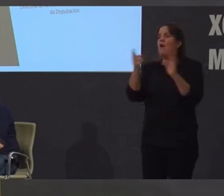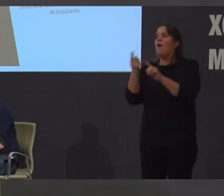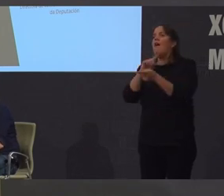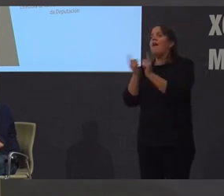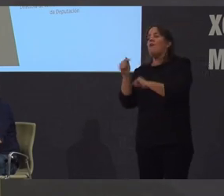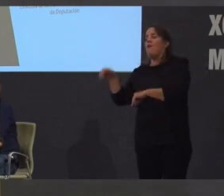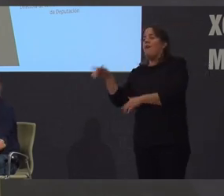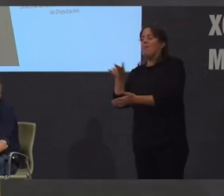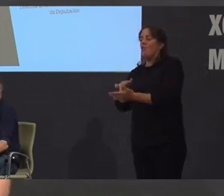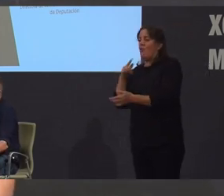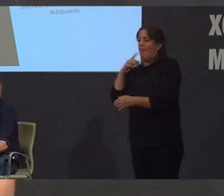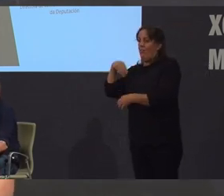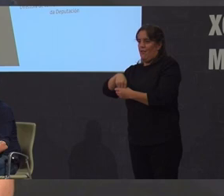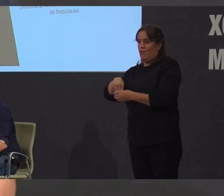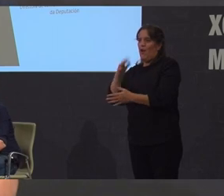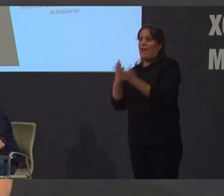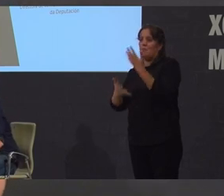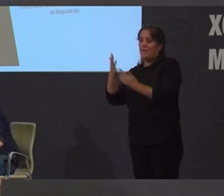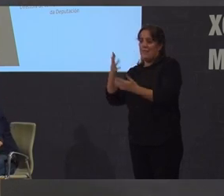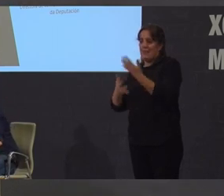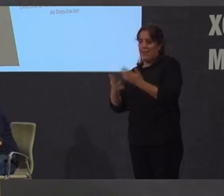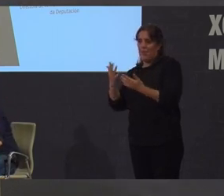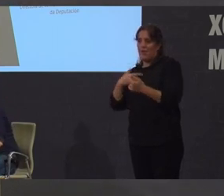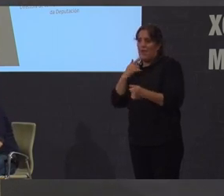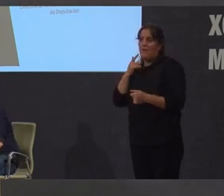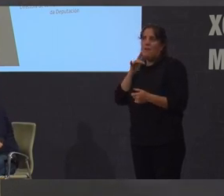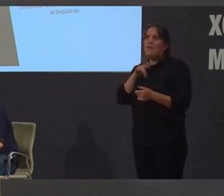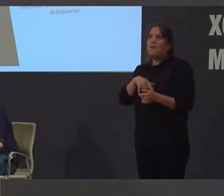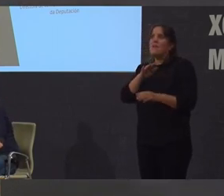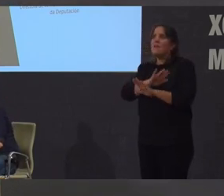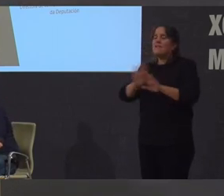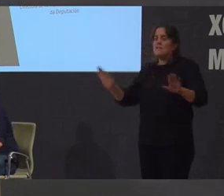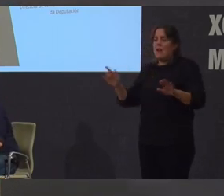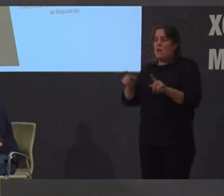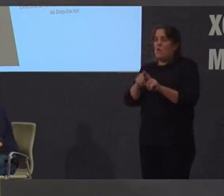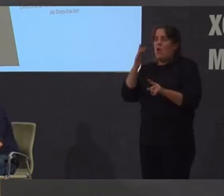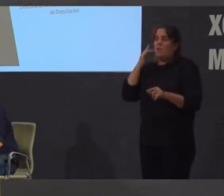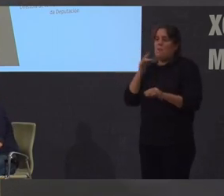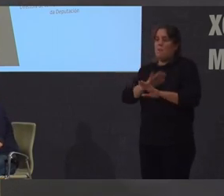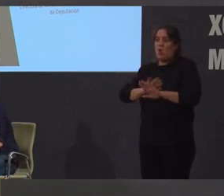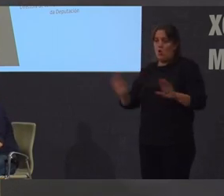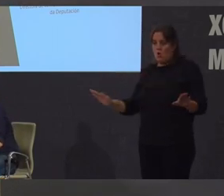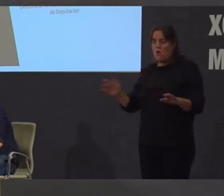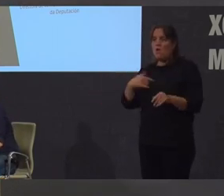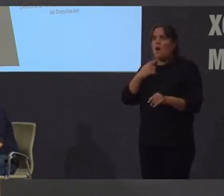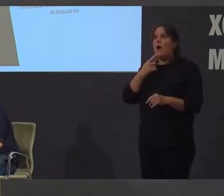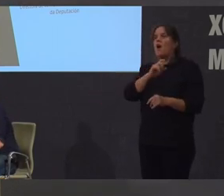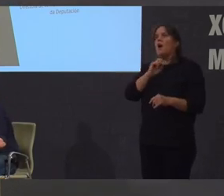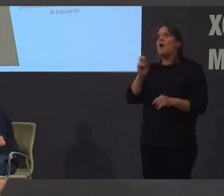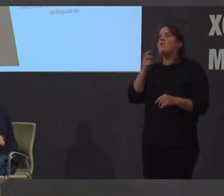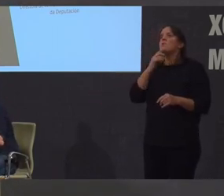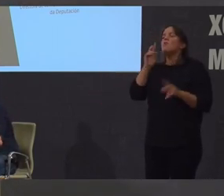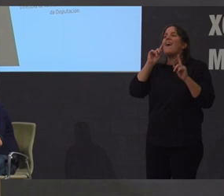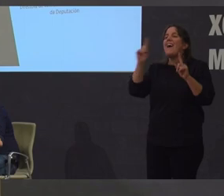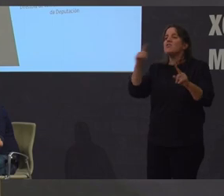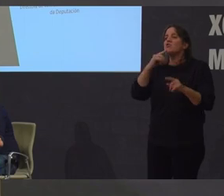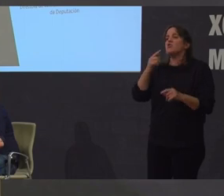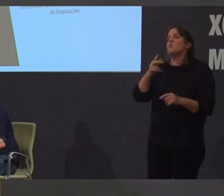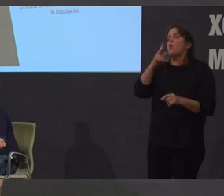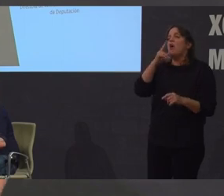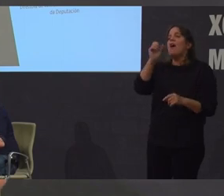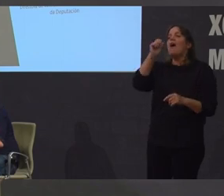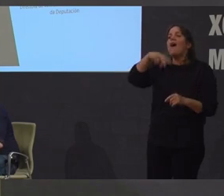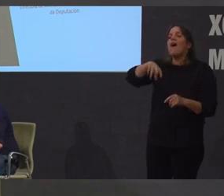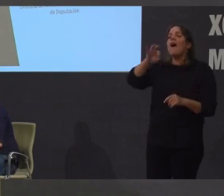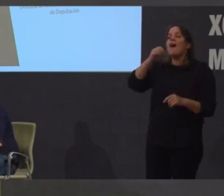rellenarlo, no bastaba con que eso hubiese ocurrido. De hecho, existen casos como el de Hans Globke, que fue el redactor de las leyes